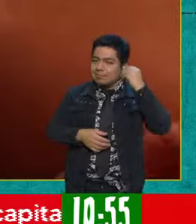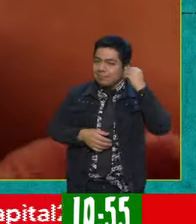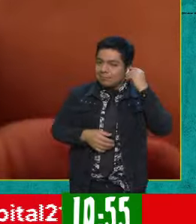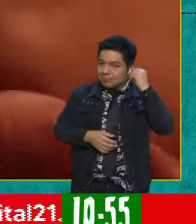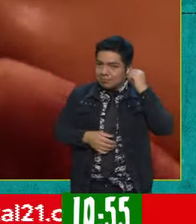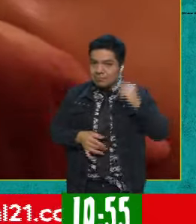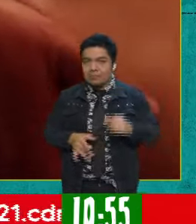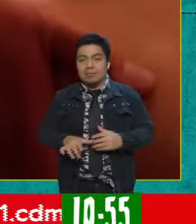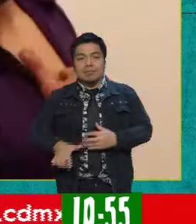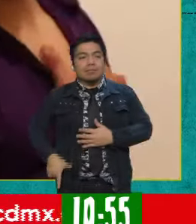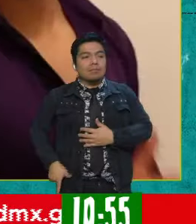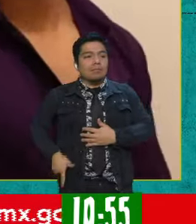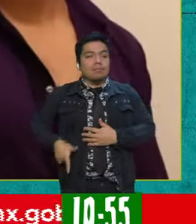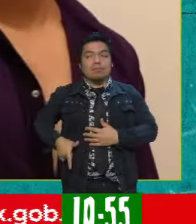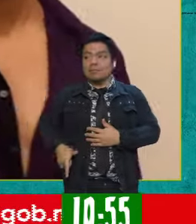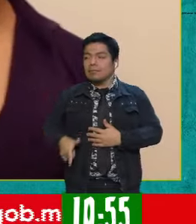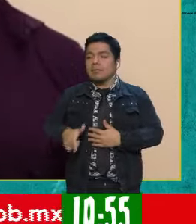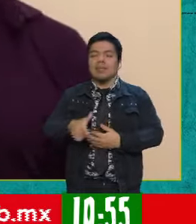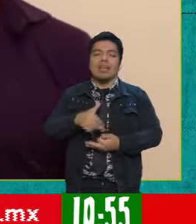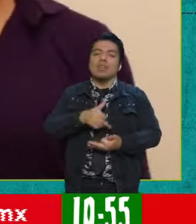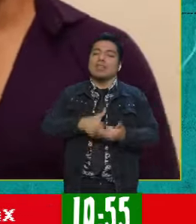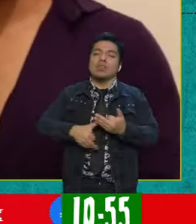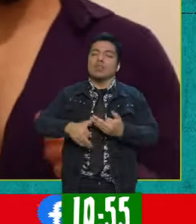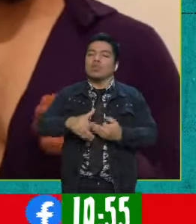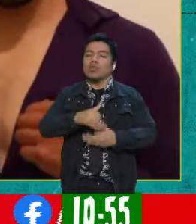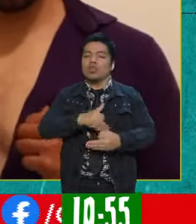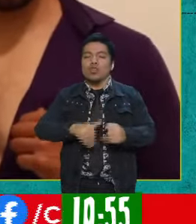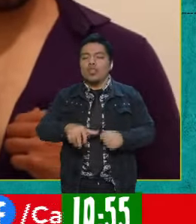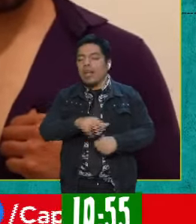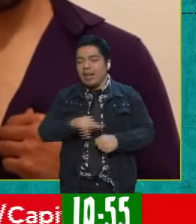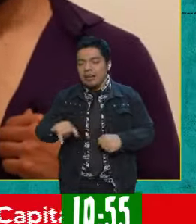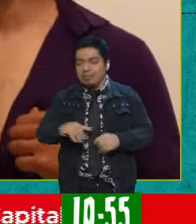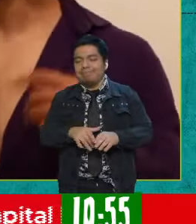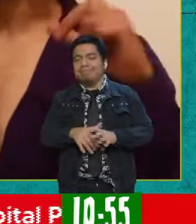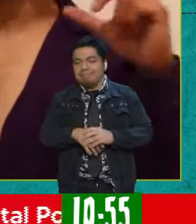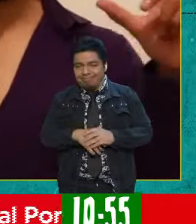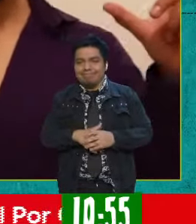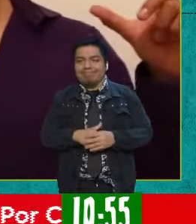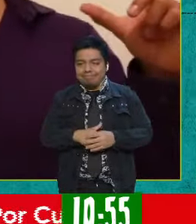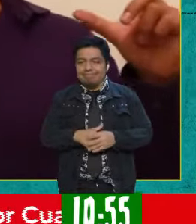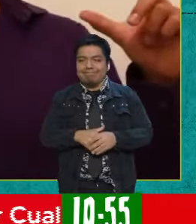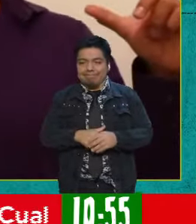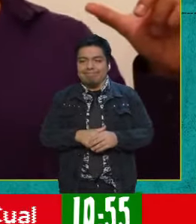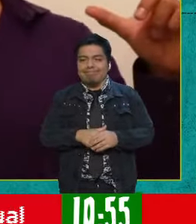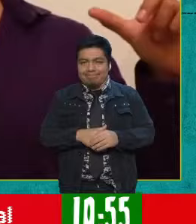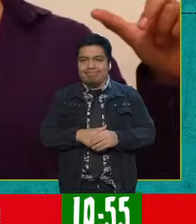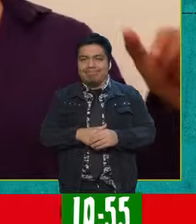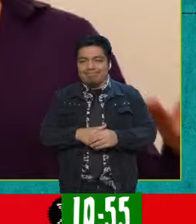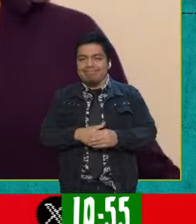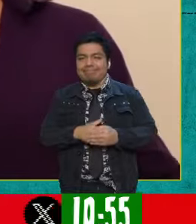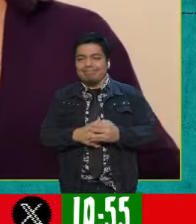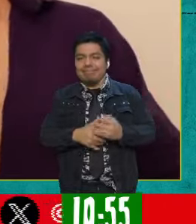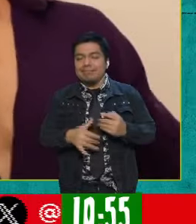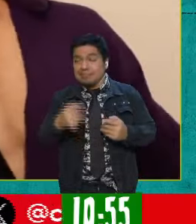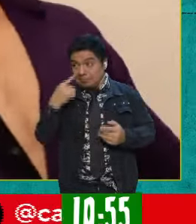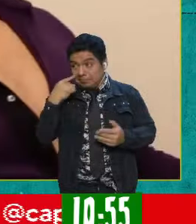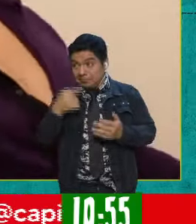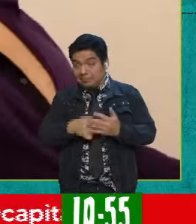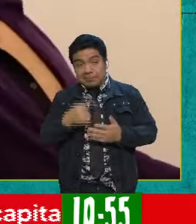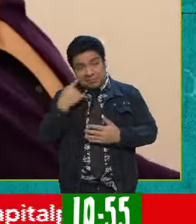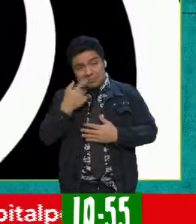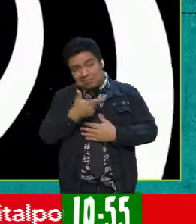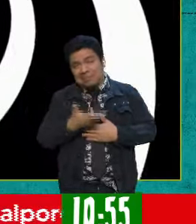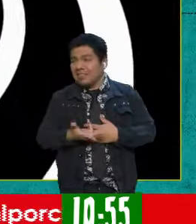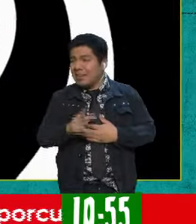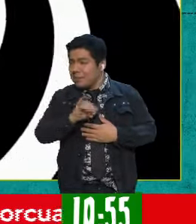arma. En todos lados hay de todo. Yo nunca he visto eso. El señor no ha visto eso, ¿no? Mire, le cree, mírele la cara de